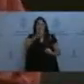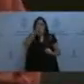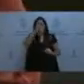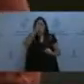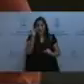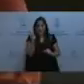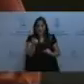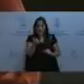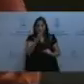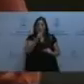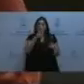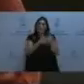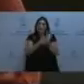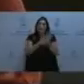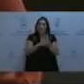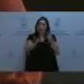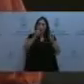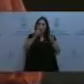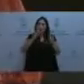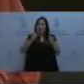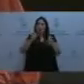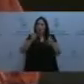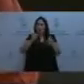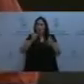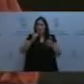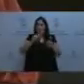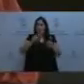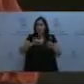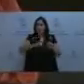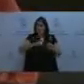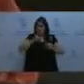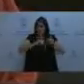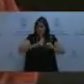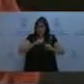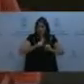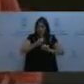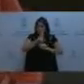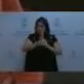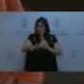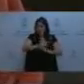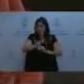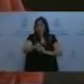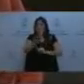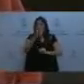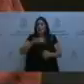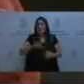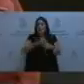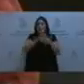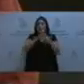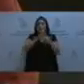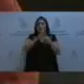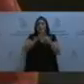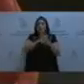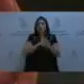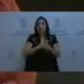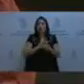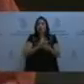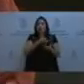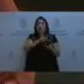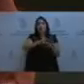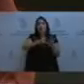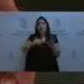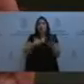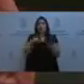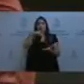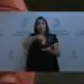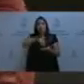Se habló del ERA, hubo distintas mociones, una de ellas que tiene que ver con las liquidaciones. Yo he comparecido 2 veces